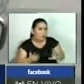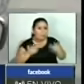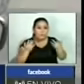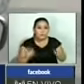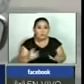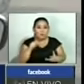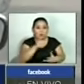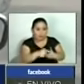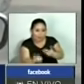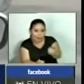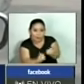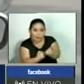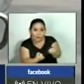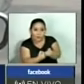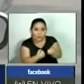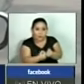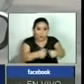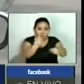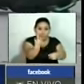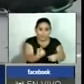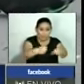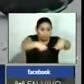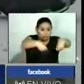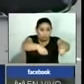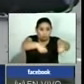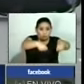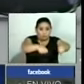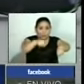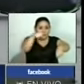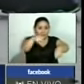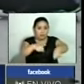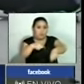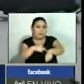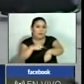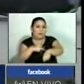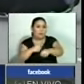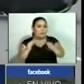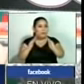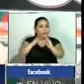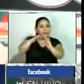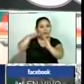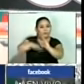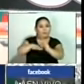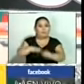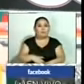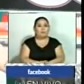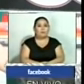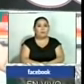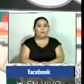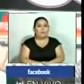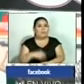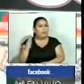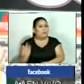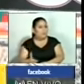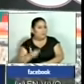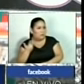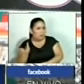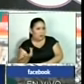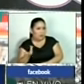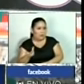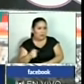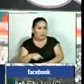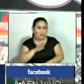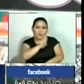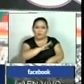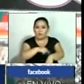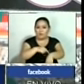mayoritariamente a auxiliar a los motociclistas durante este periodo de confinamiento. Las causas son quizás el tiempo